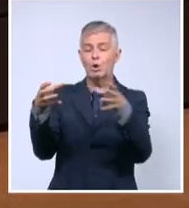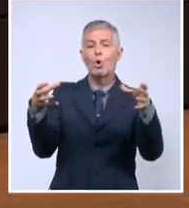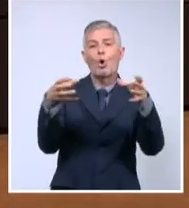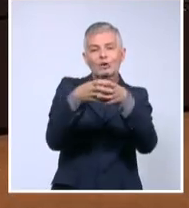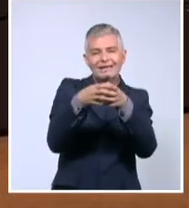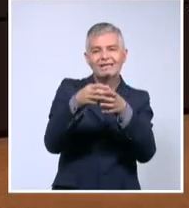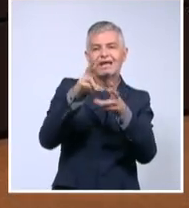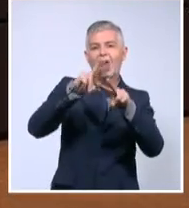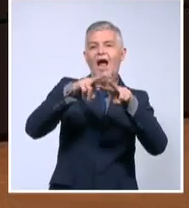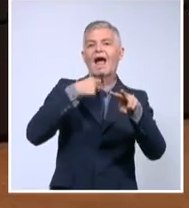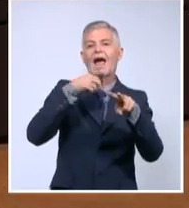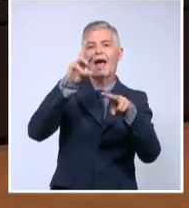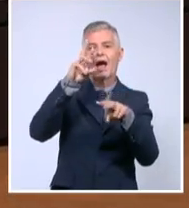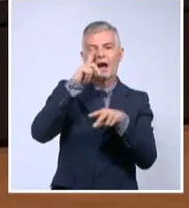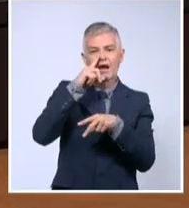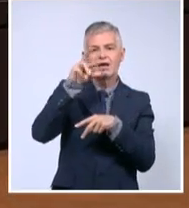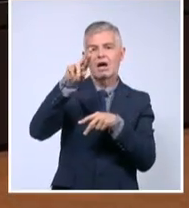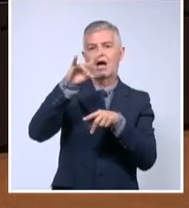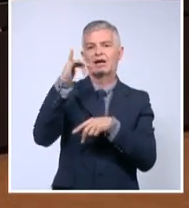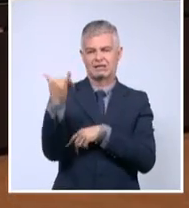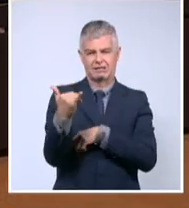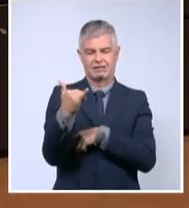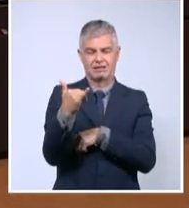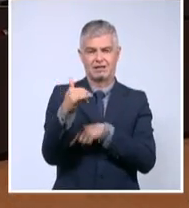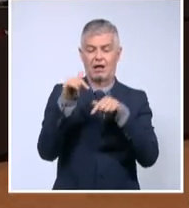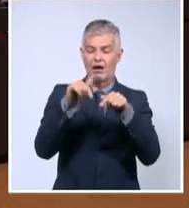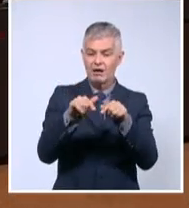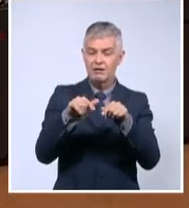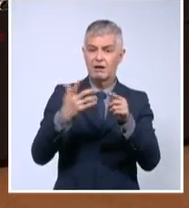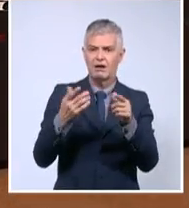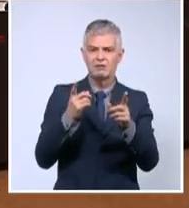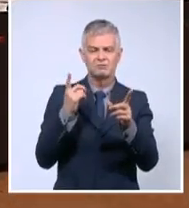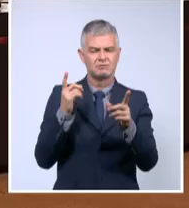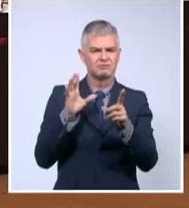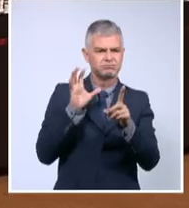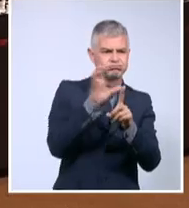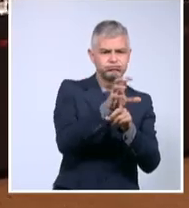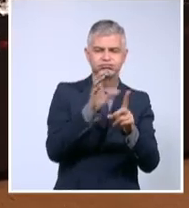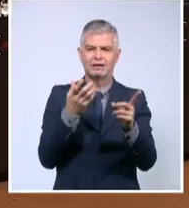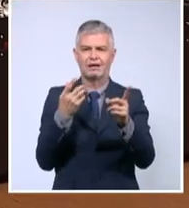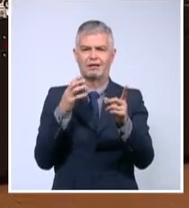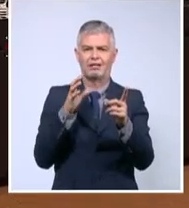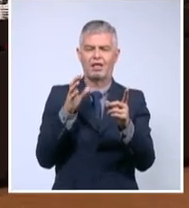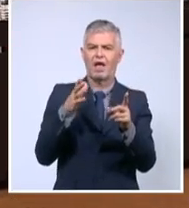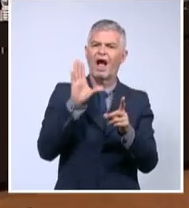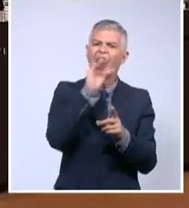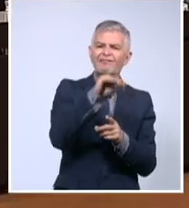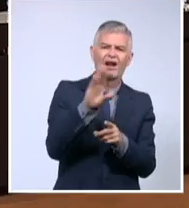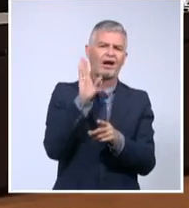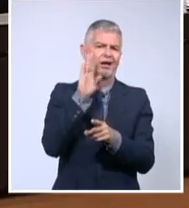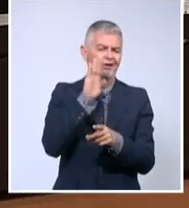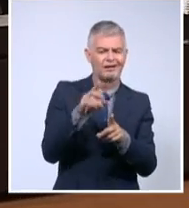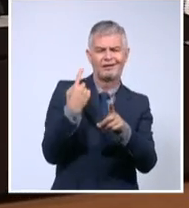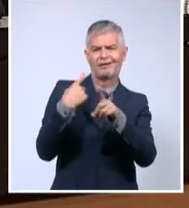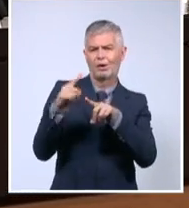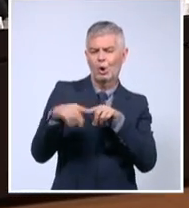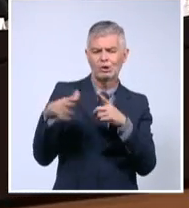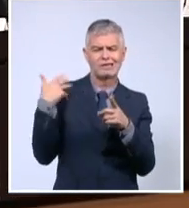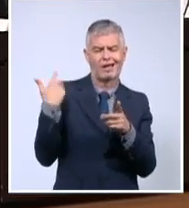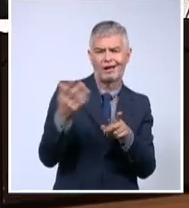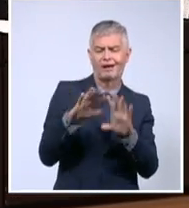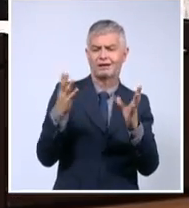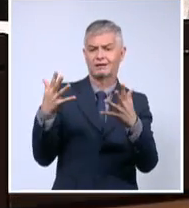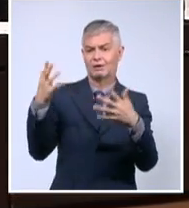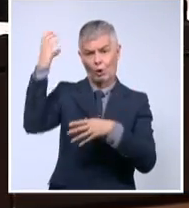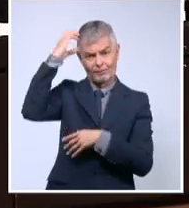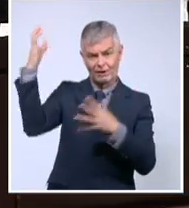Reef. El acoso, la persecución, la difamación y las groseras presiones del actual gobierno de los